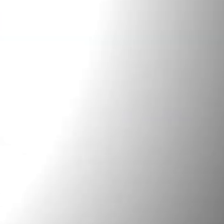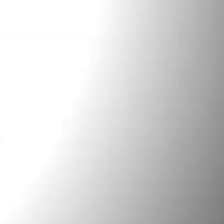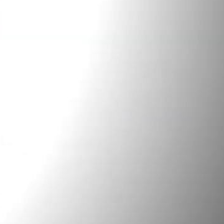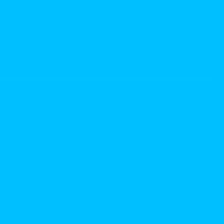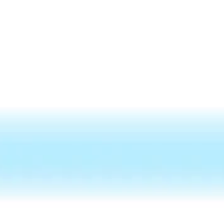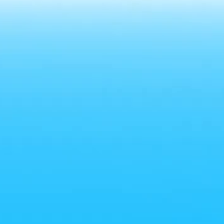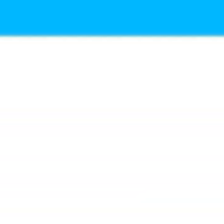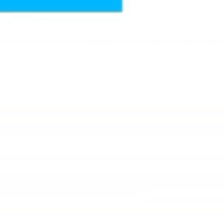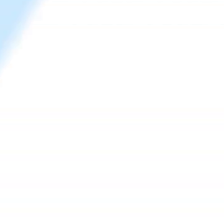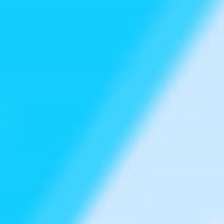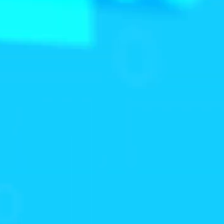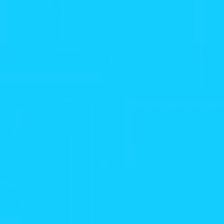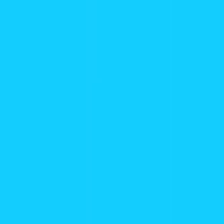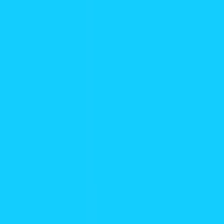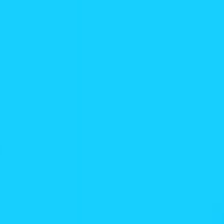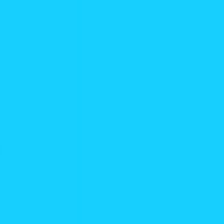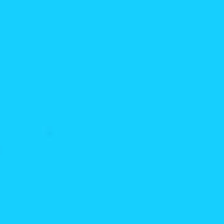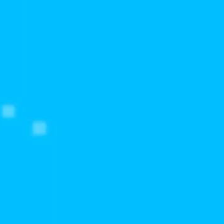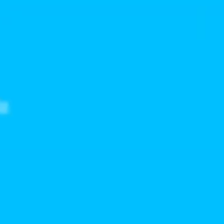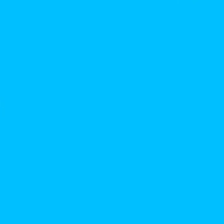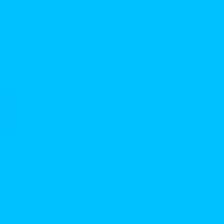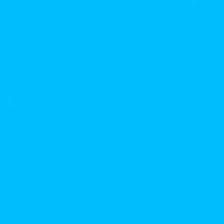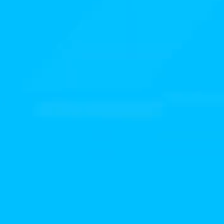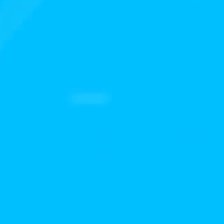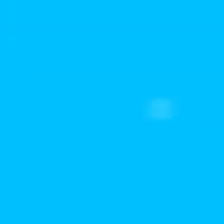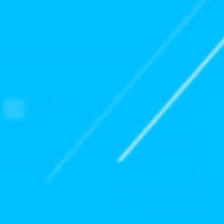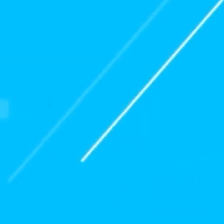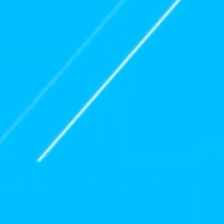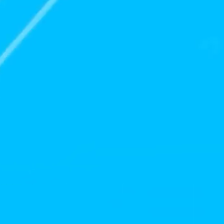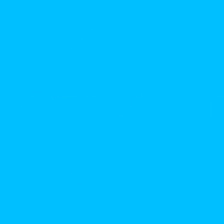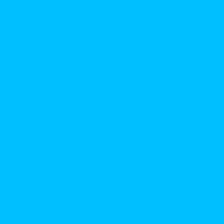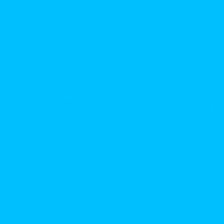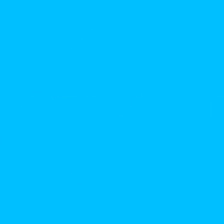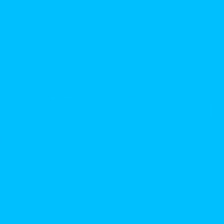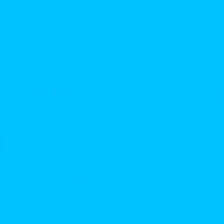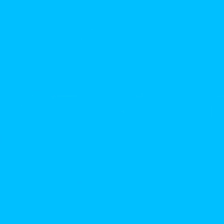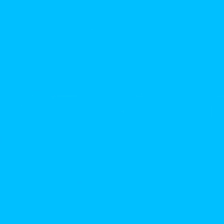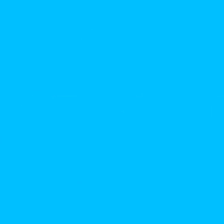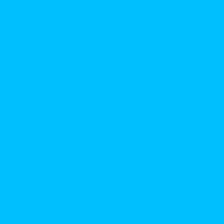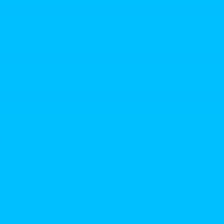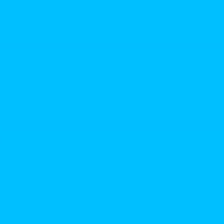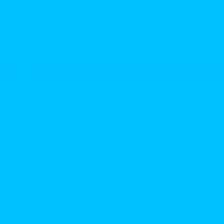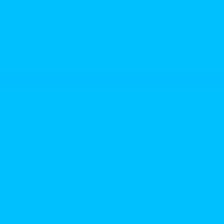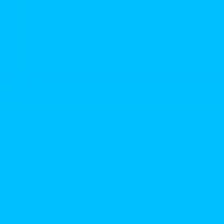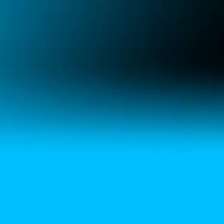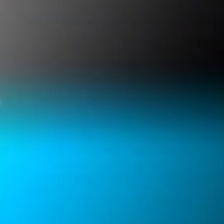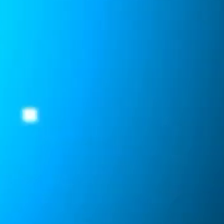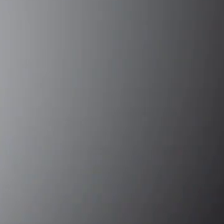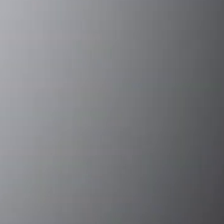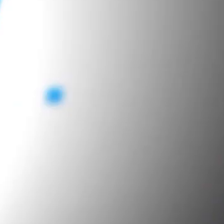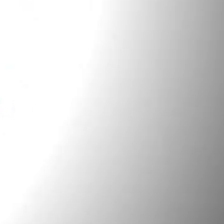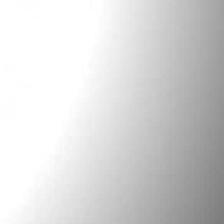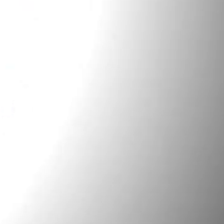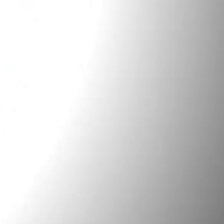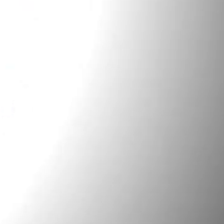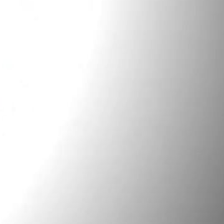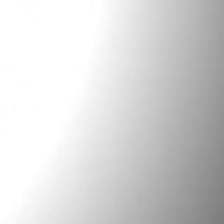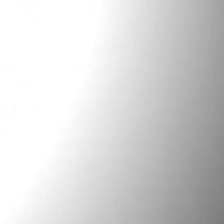y ya regresamos con este tema muy importante para que usted evite caer en una estafa de este tipo. Ya regresamos.